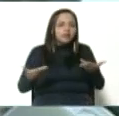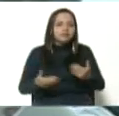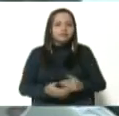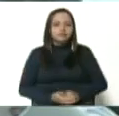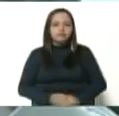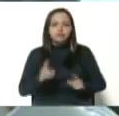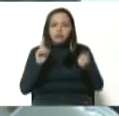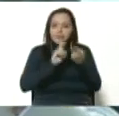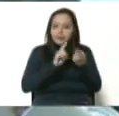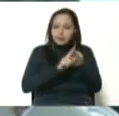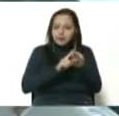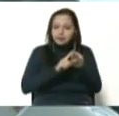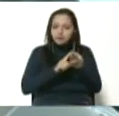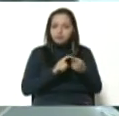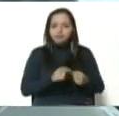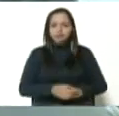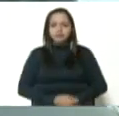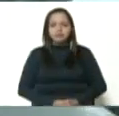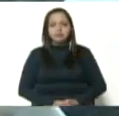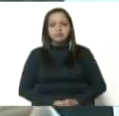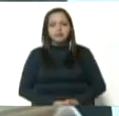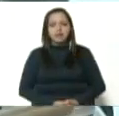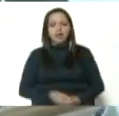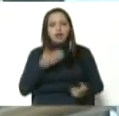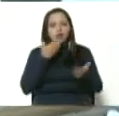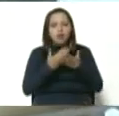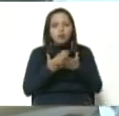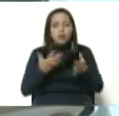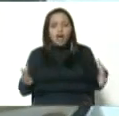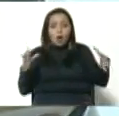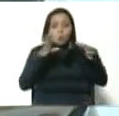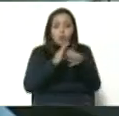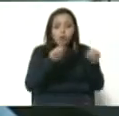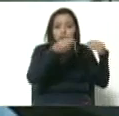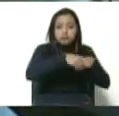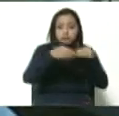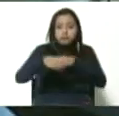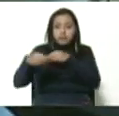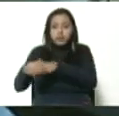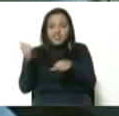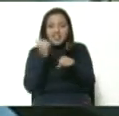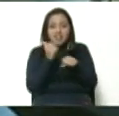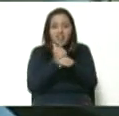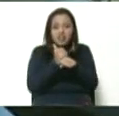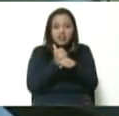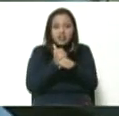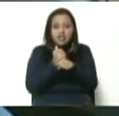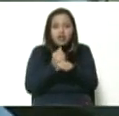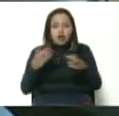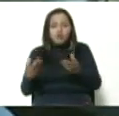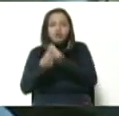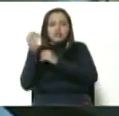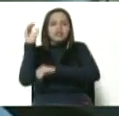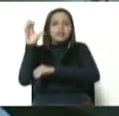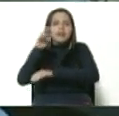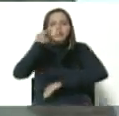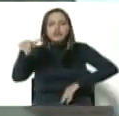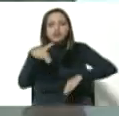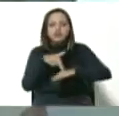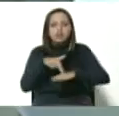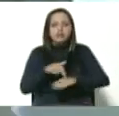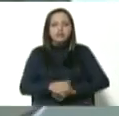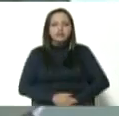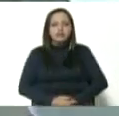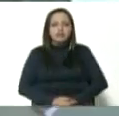primero, desde luego, planteamos una articulación permanente de la clase obrera con la Asamblea Nacional,